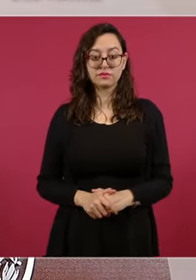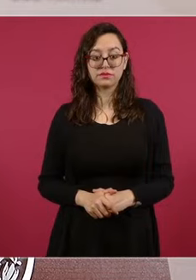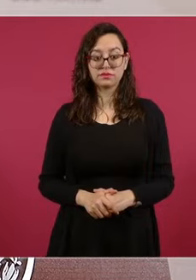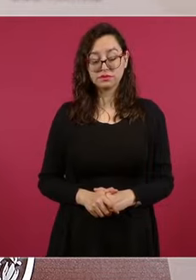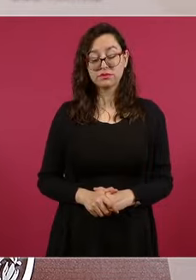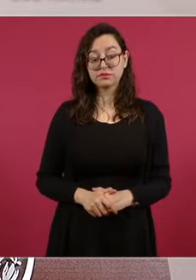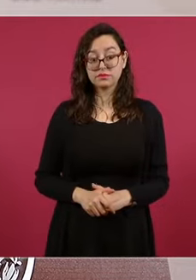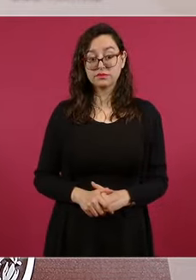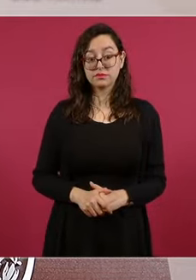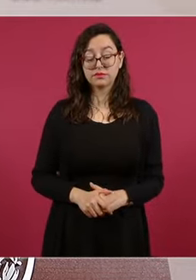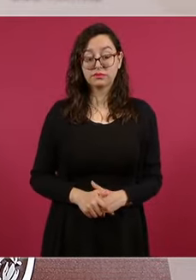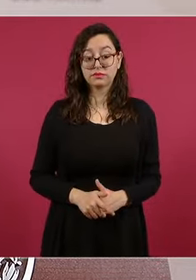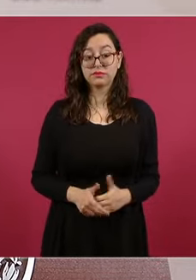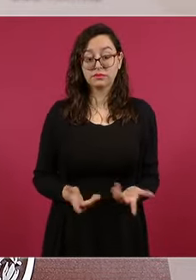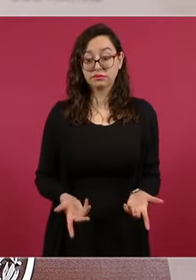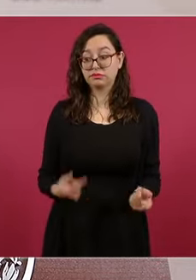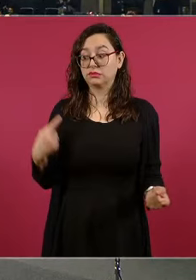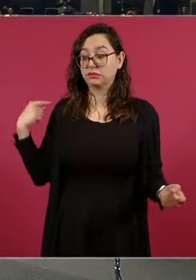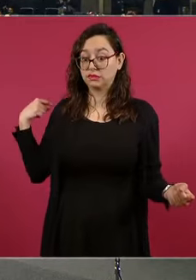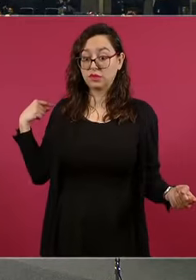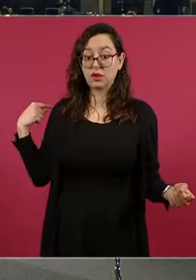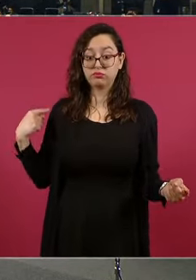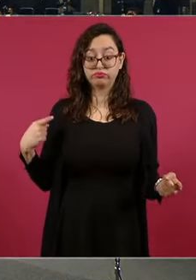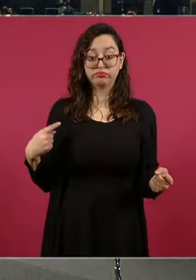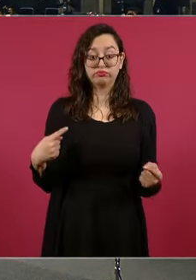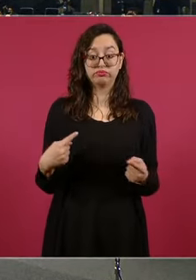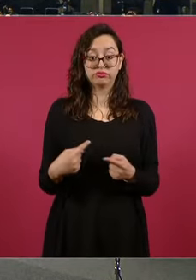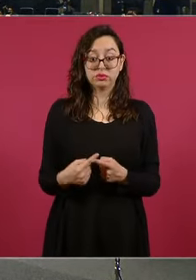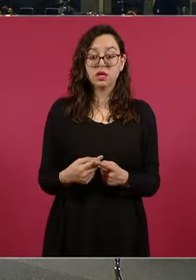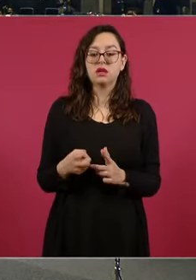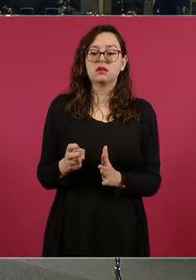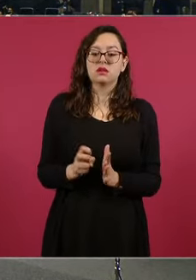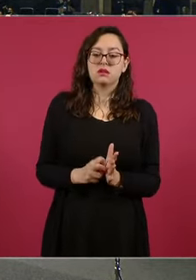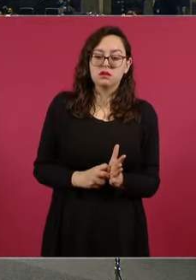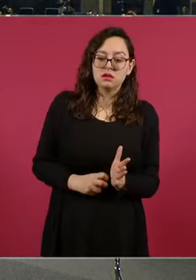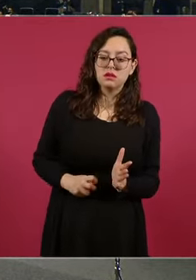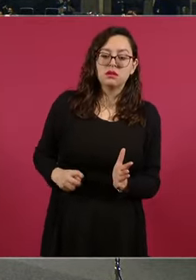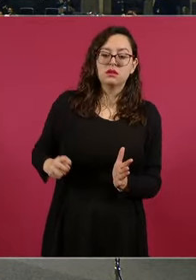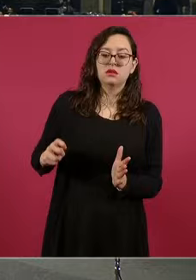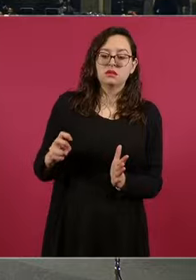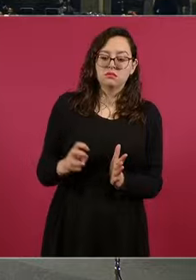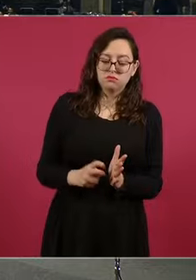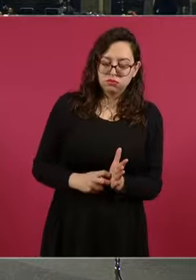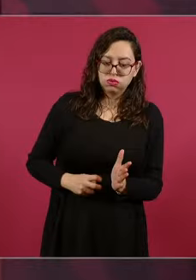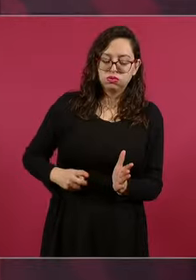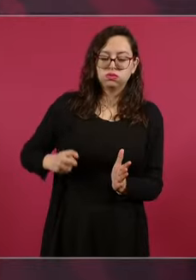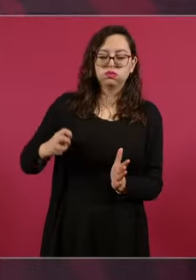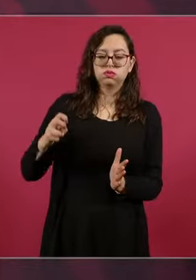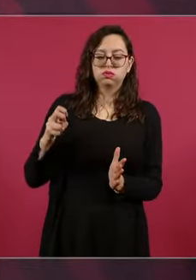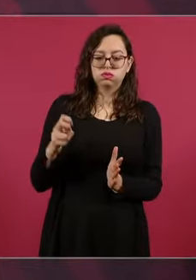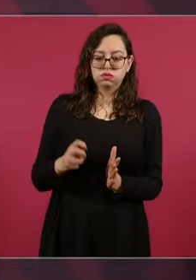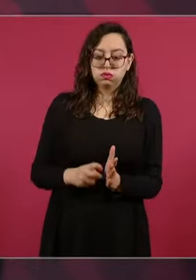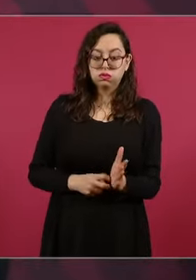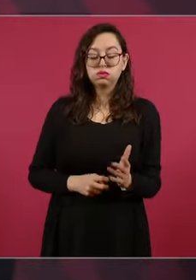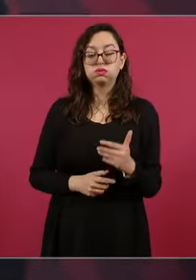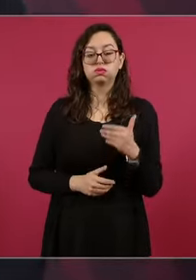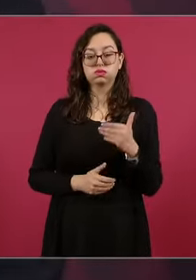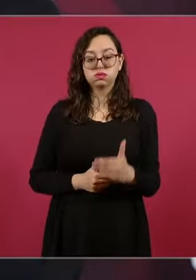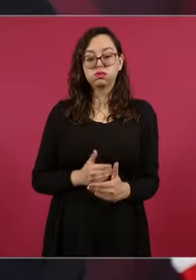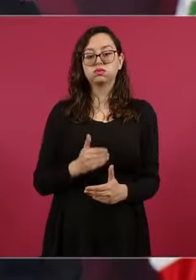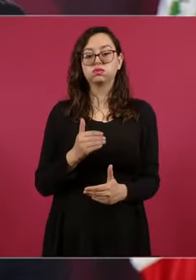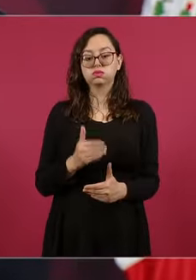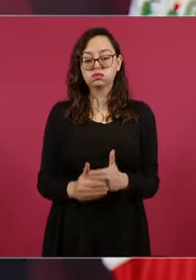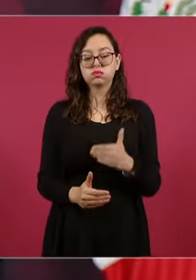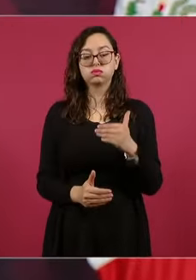Todo eso se ha ido corrigiendo y se ha avanzado mucho en el combate